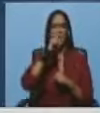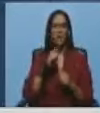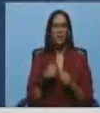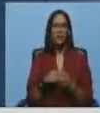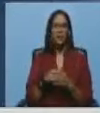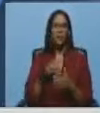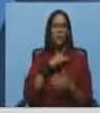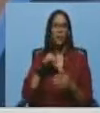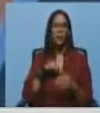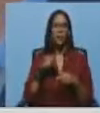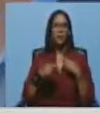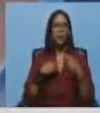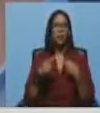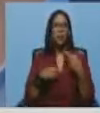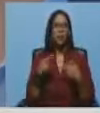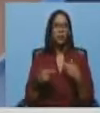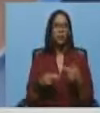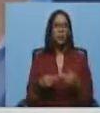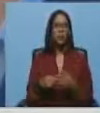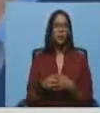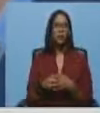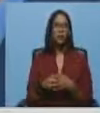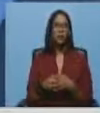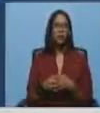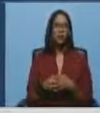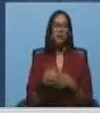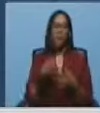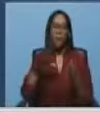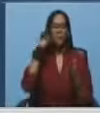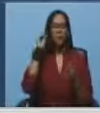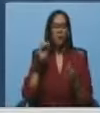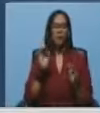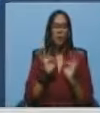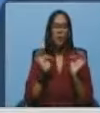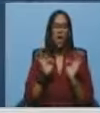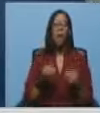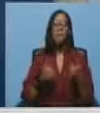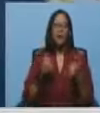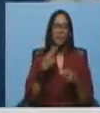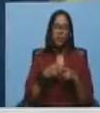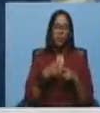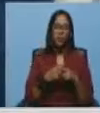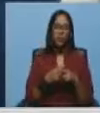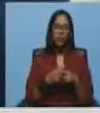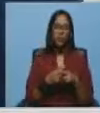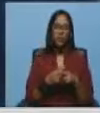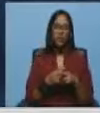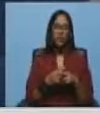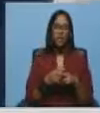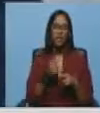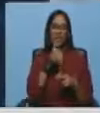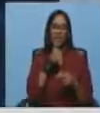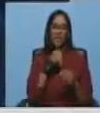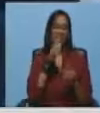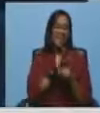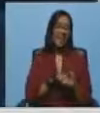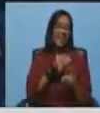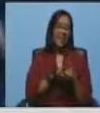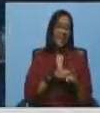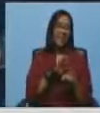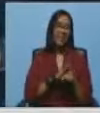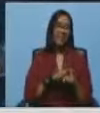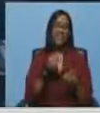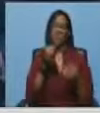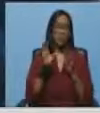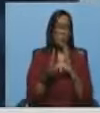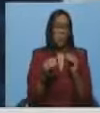estoy militando en esta revolución. Yo creo que no hay, si algo he aprendido es que no hay nada más peligroso que quien te está jalando me quedo el tiempo y te dice, oye, qué bello